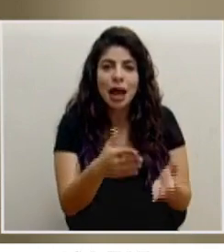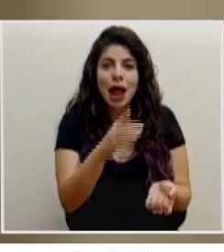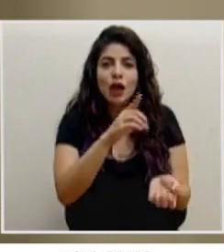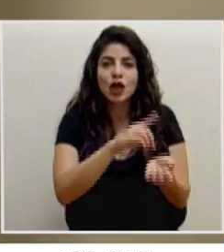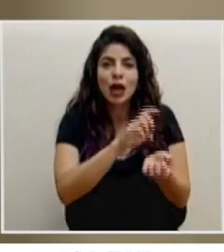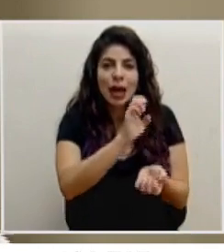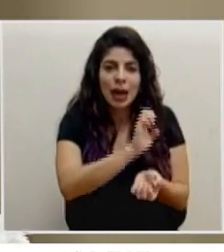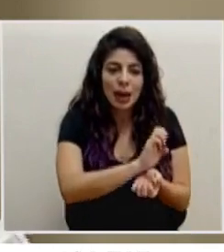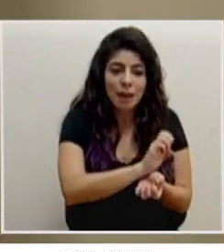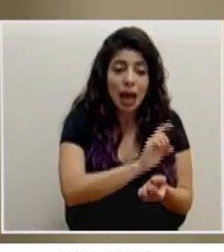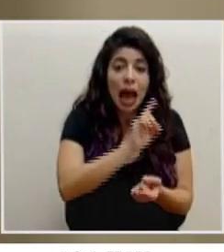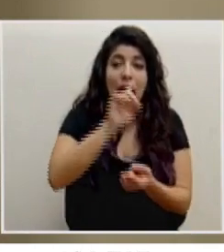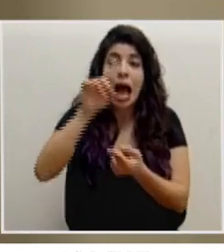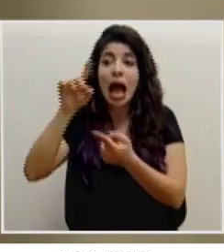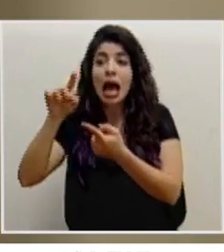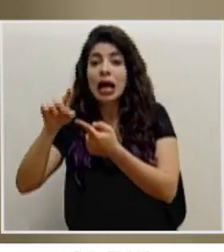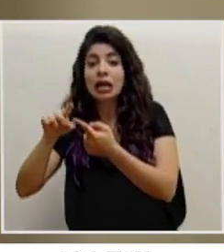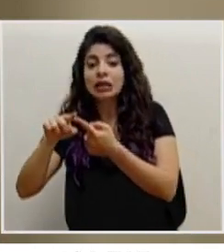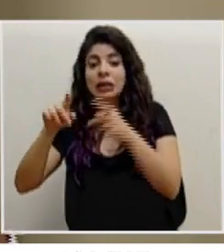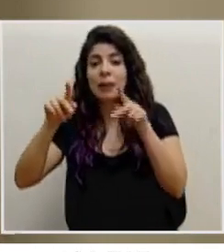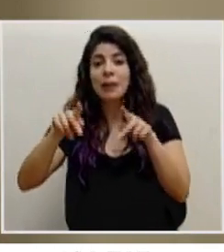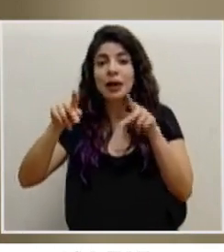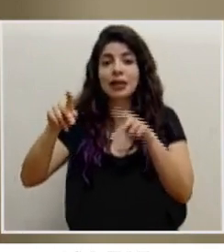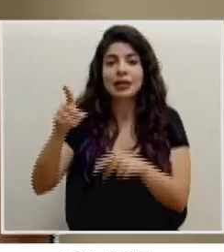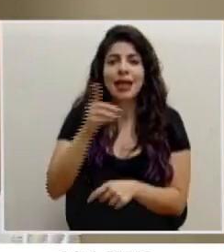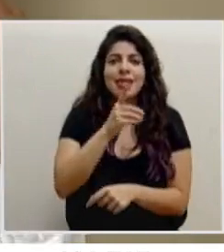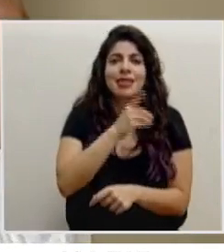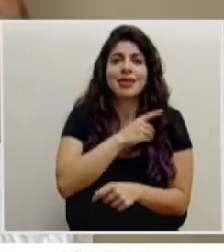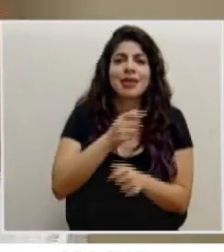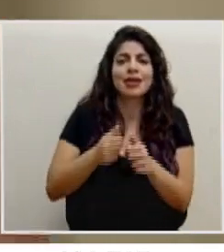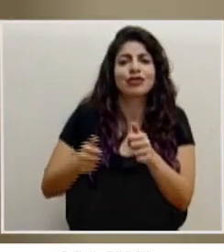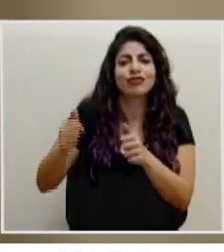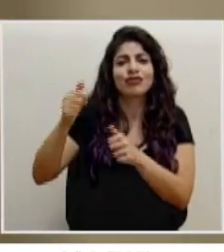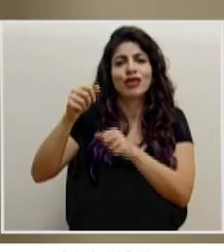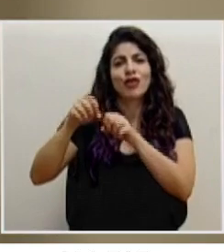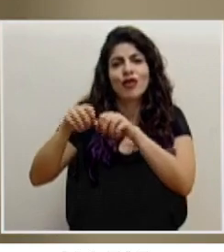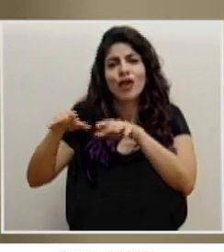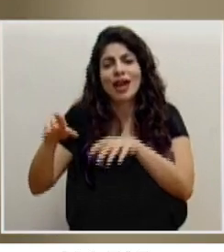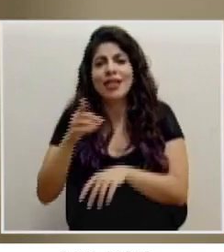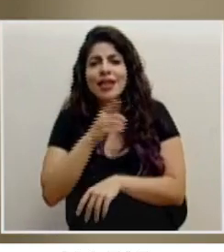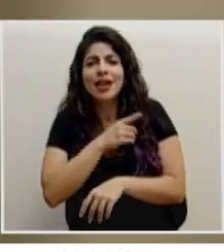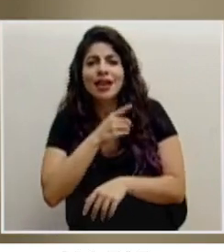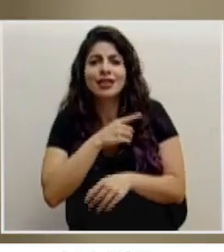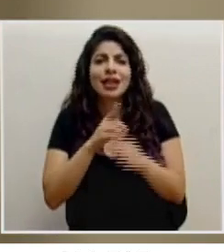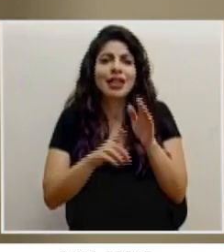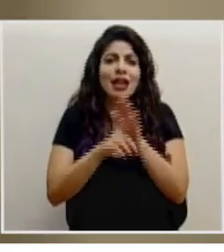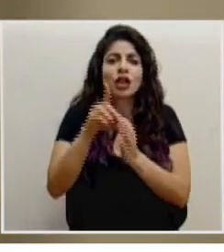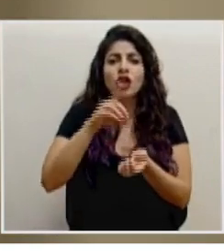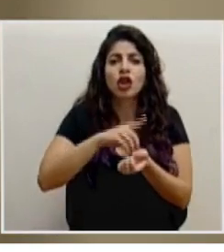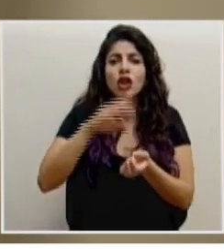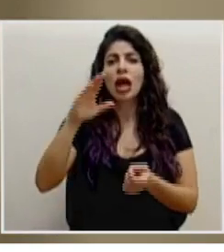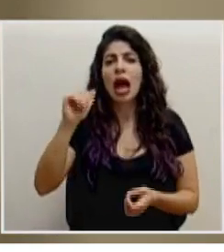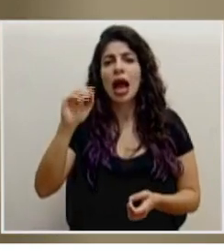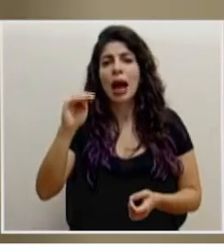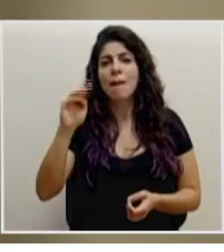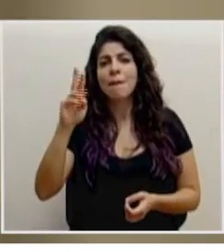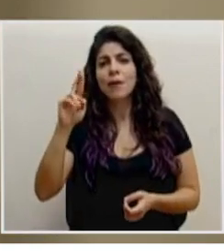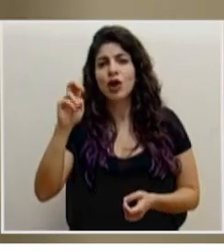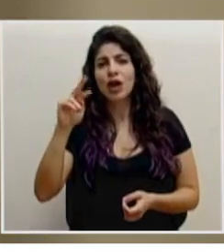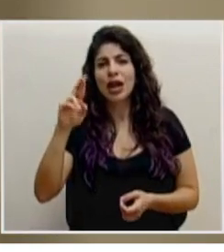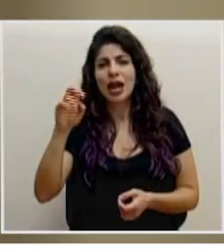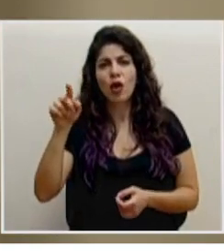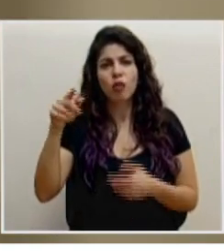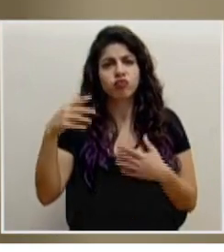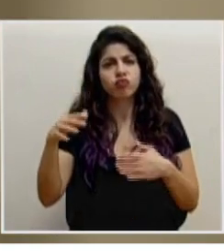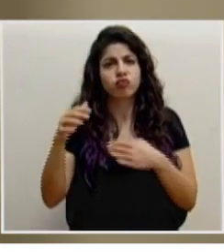EVAIS, hasta todo el personal de la Dirección de Red, de la Dirección de Desarrollo, el doctor Cambronero con su liderazgo,